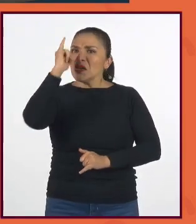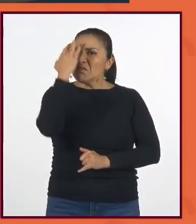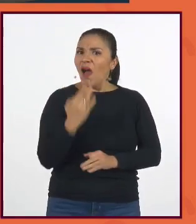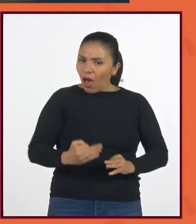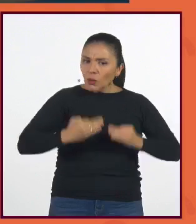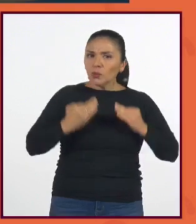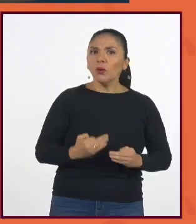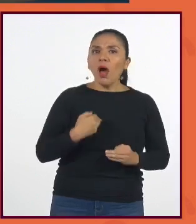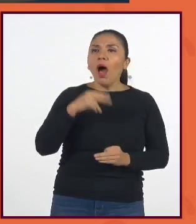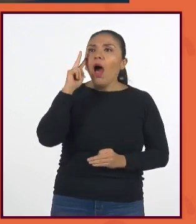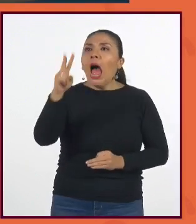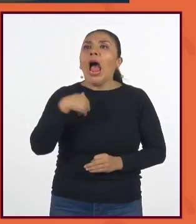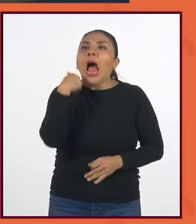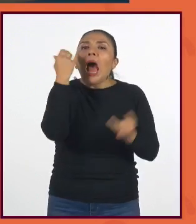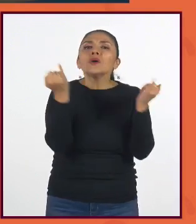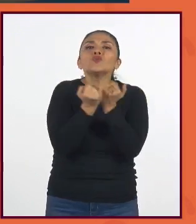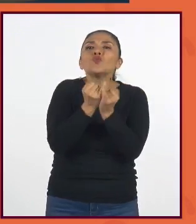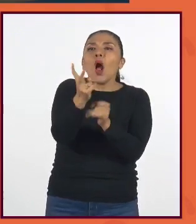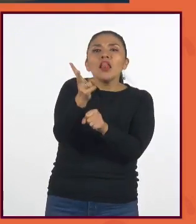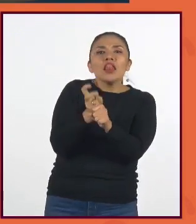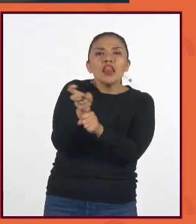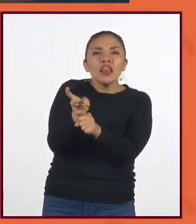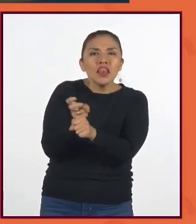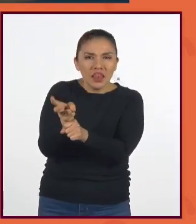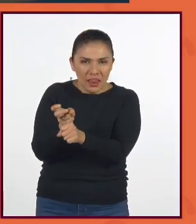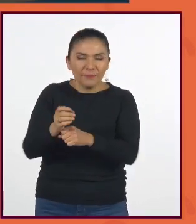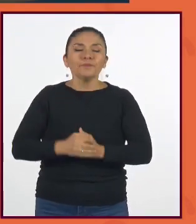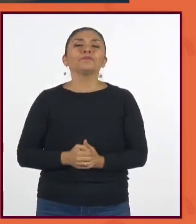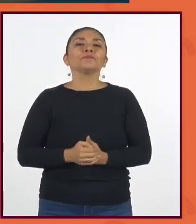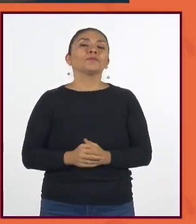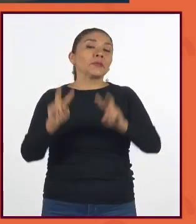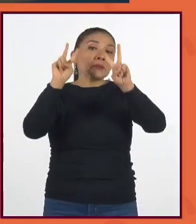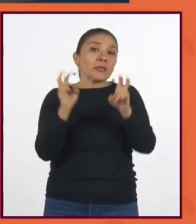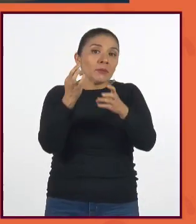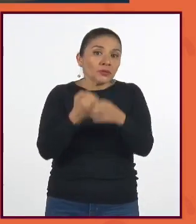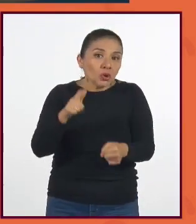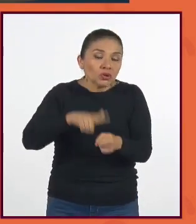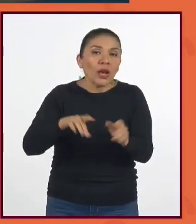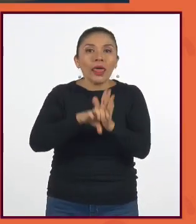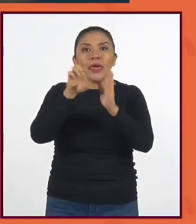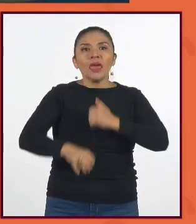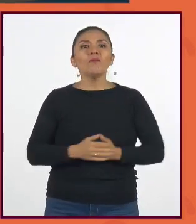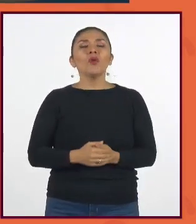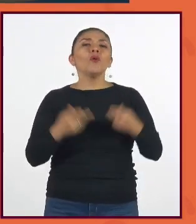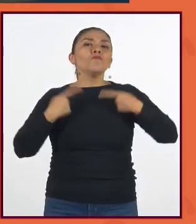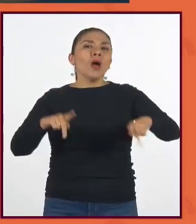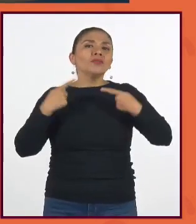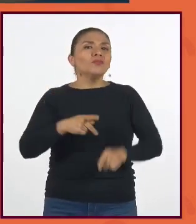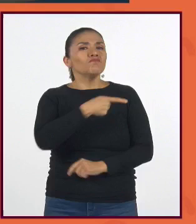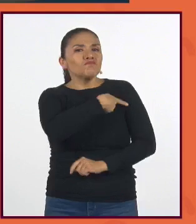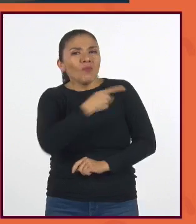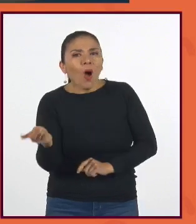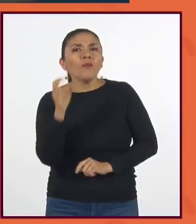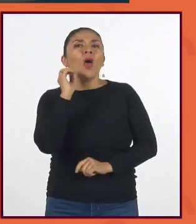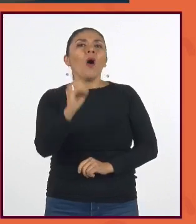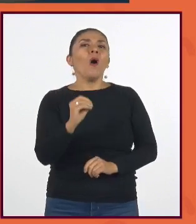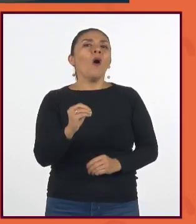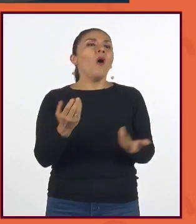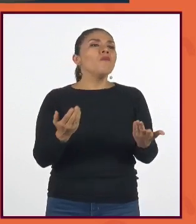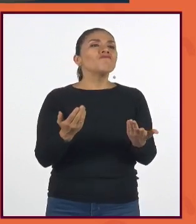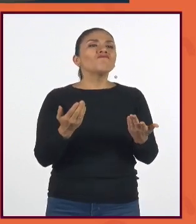sustancias de los chicos. La situación social, por ejemplo, la marginación, los grupos vulnerables, el